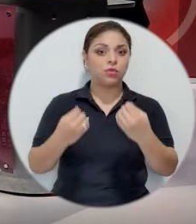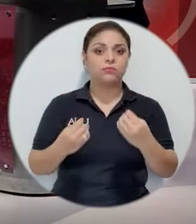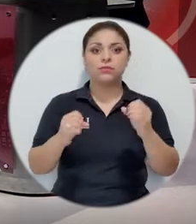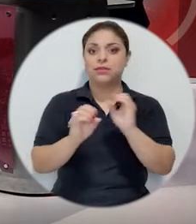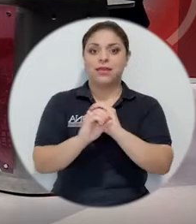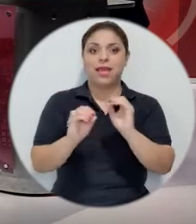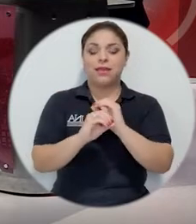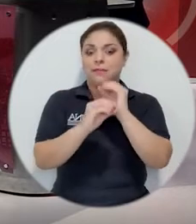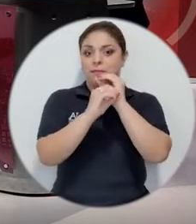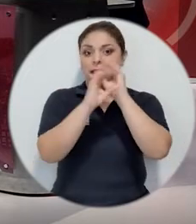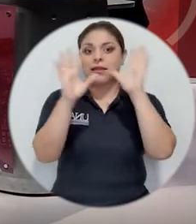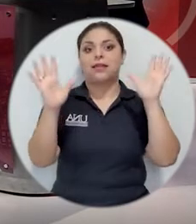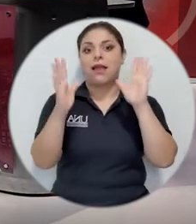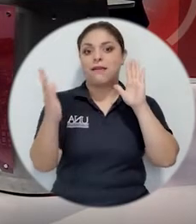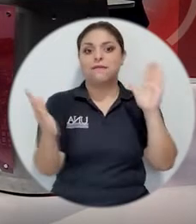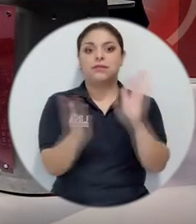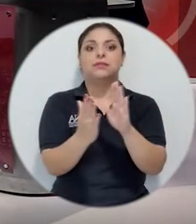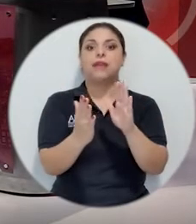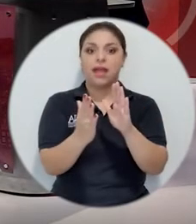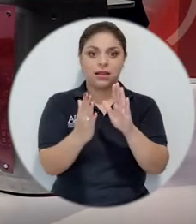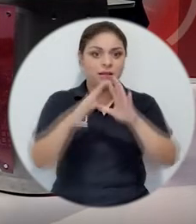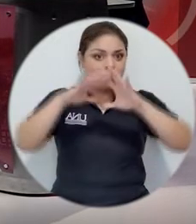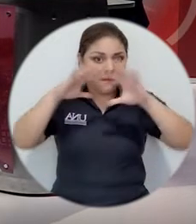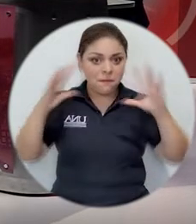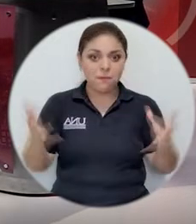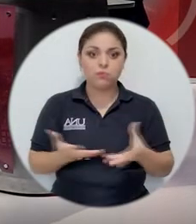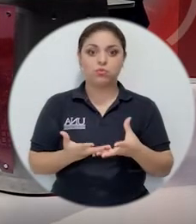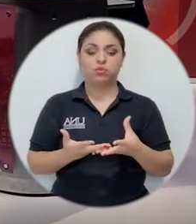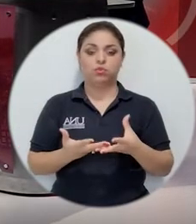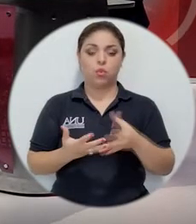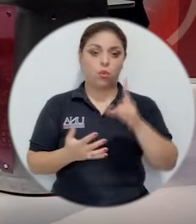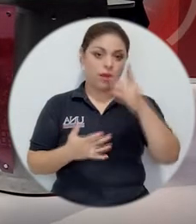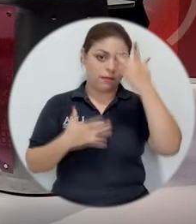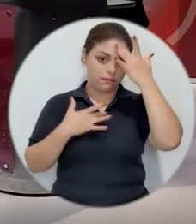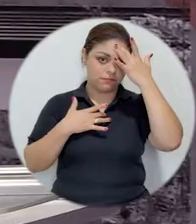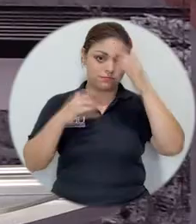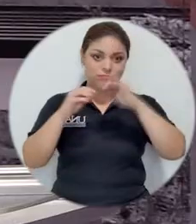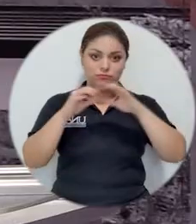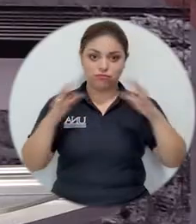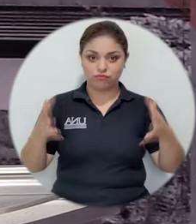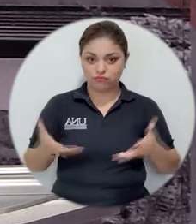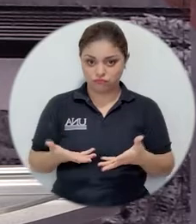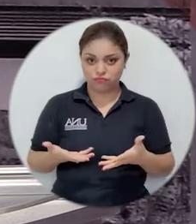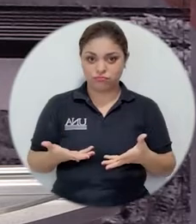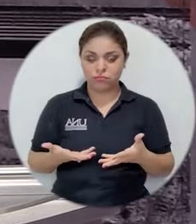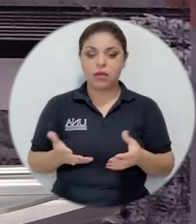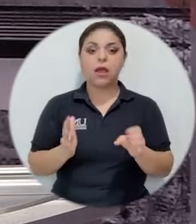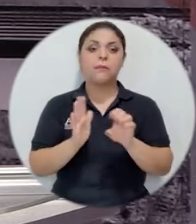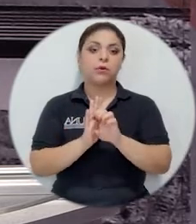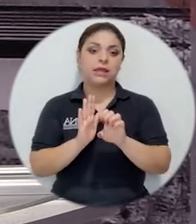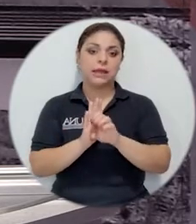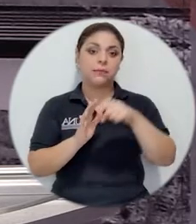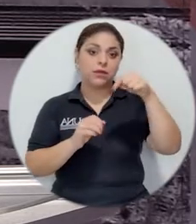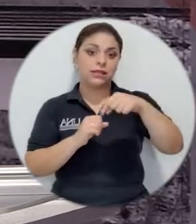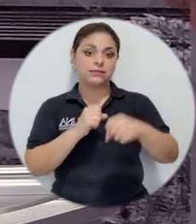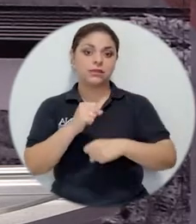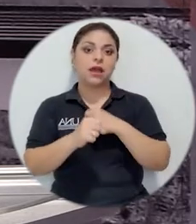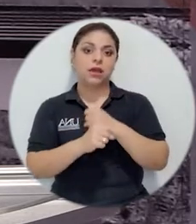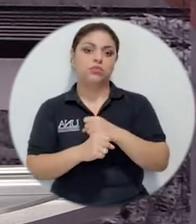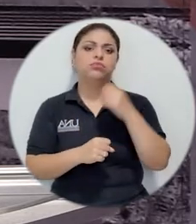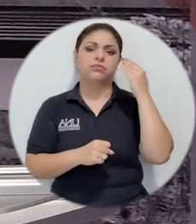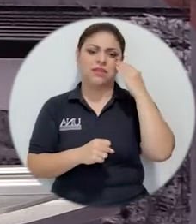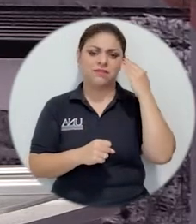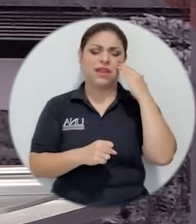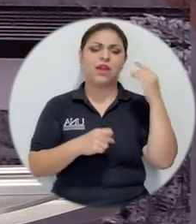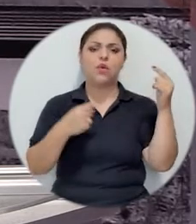tema sanitario, nadie se imaginaba en el corto plazo enfrentar una pandemia de orden mundial. O por ejemplo, este año se sabía que